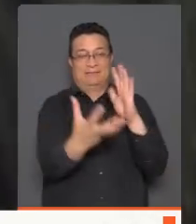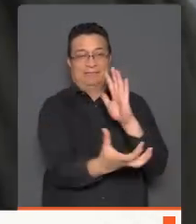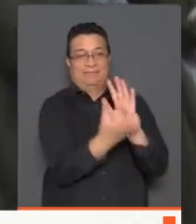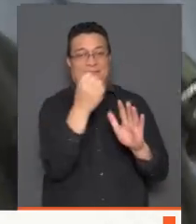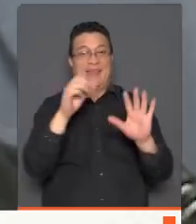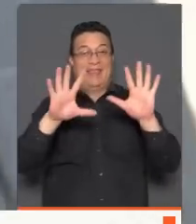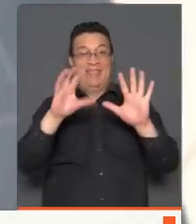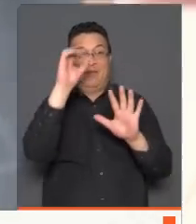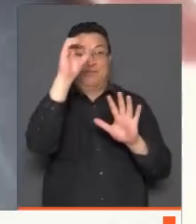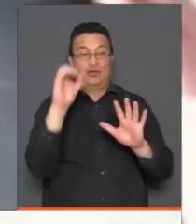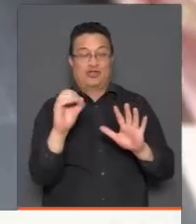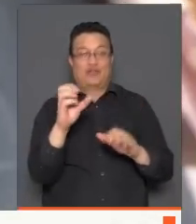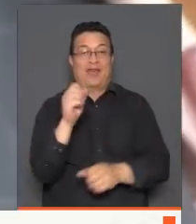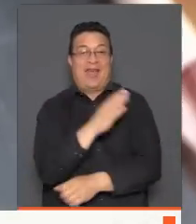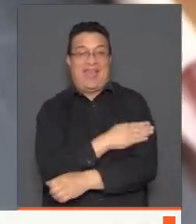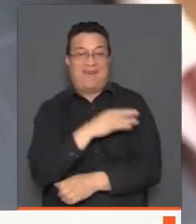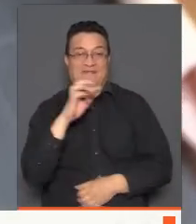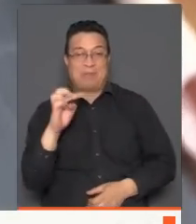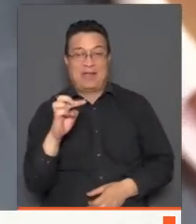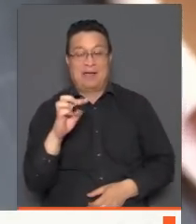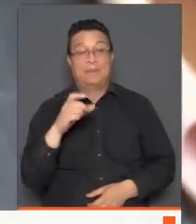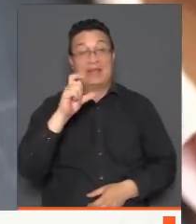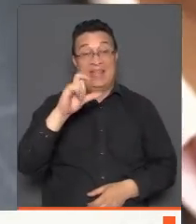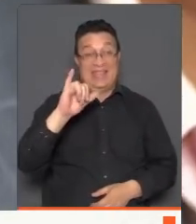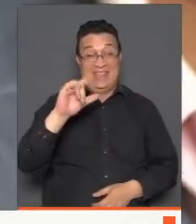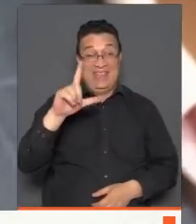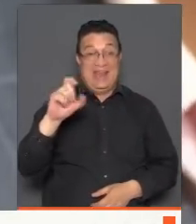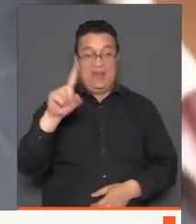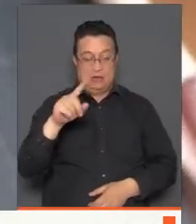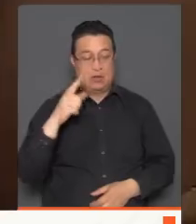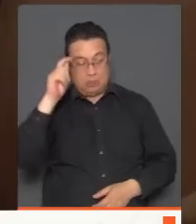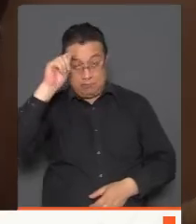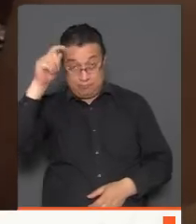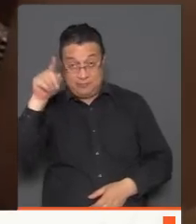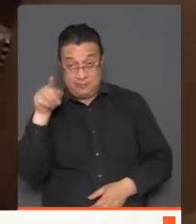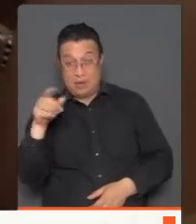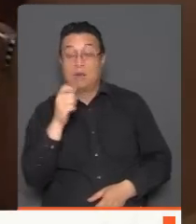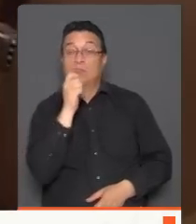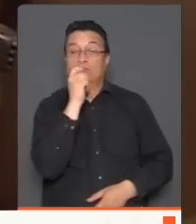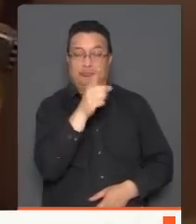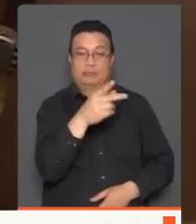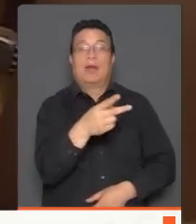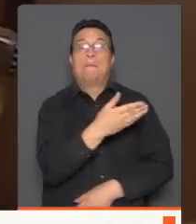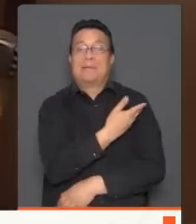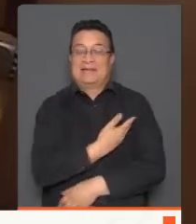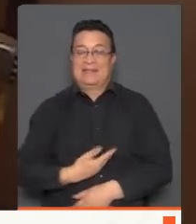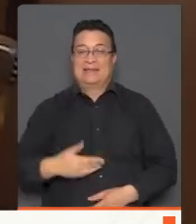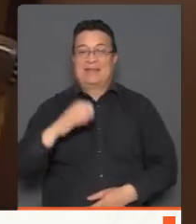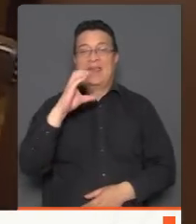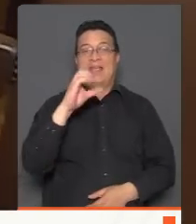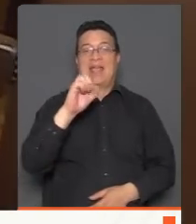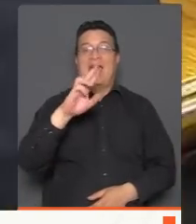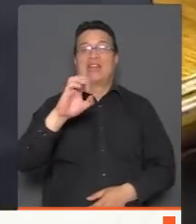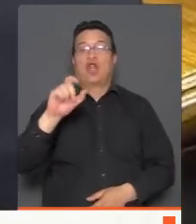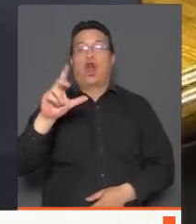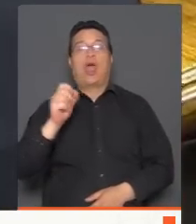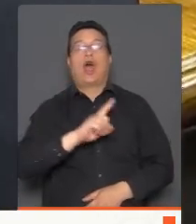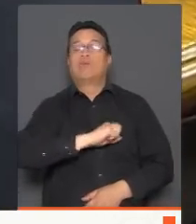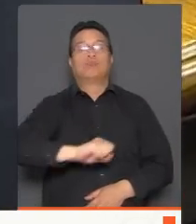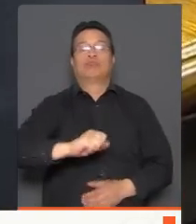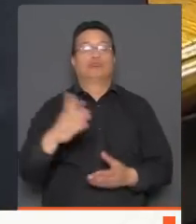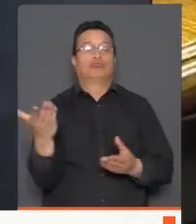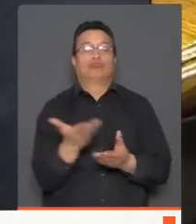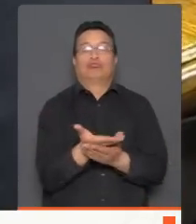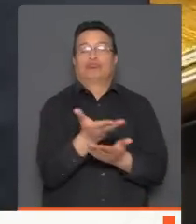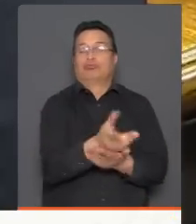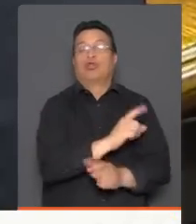10% de fondos previsionales. Pamela Giles, impulsora de la iniciativa, acusa a la presidenta Carol Cariola de negarse a ponerla en tabla para discutirla